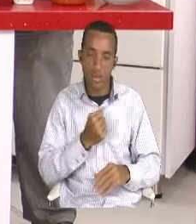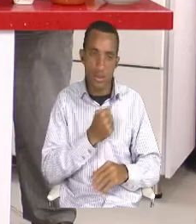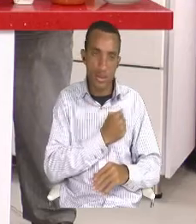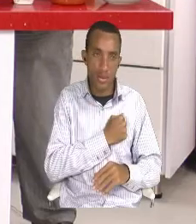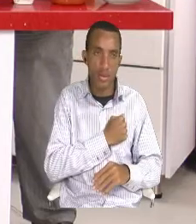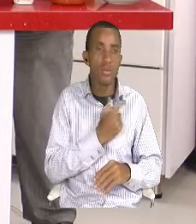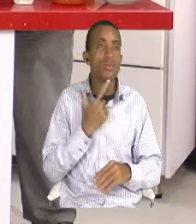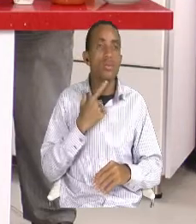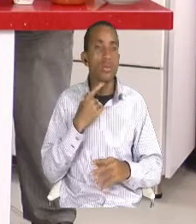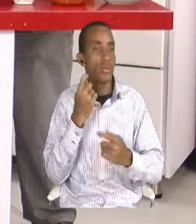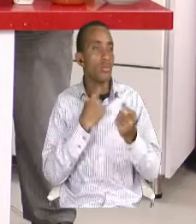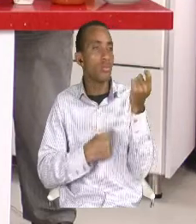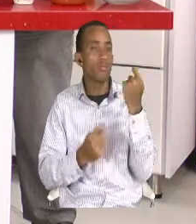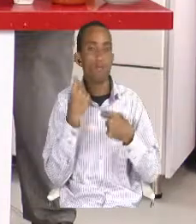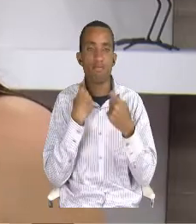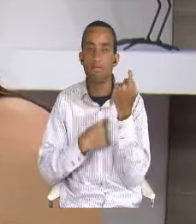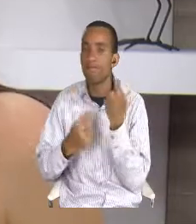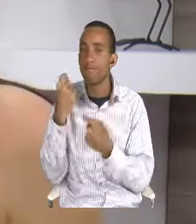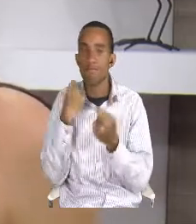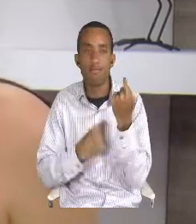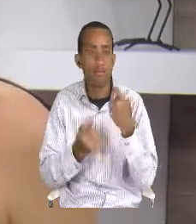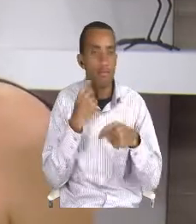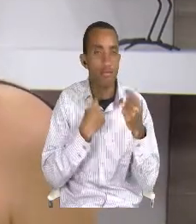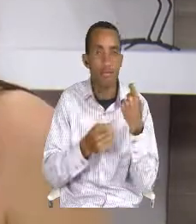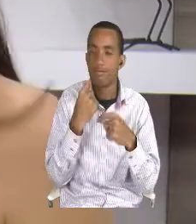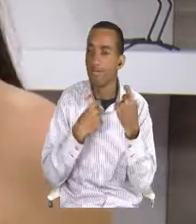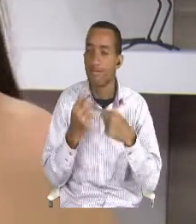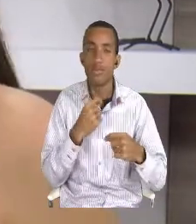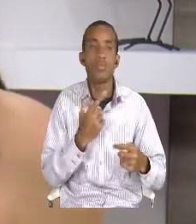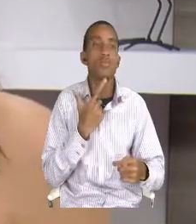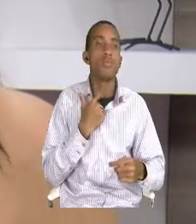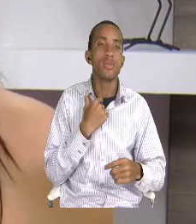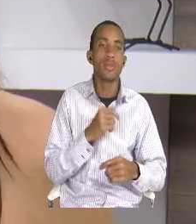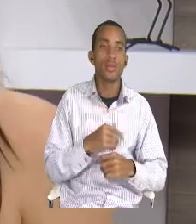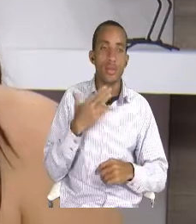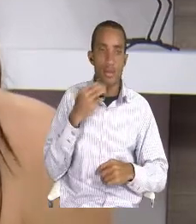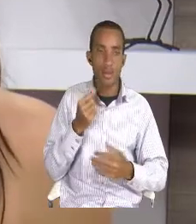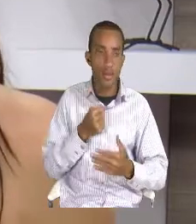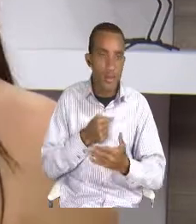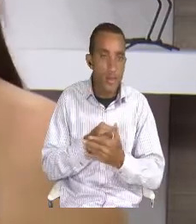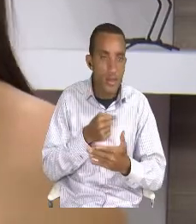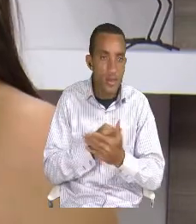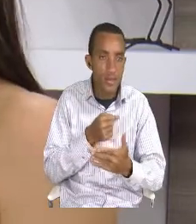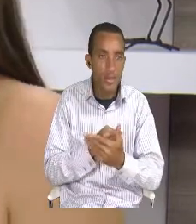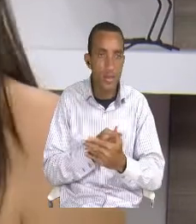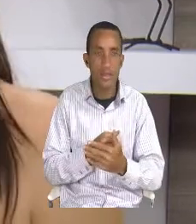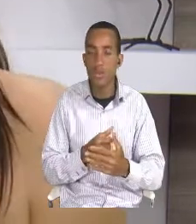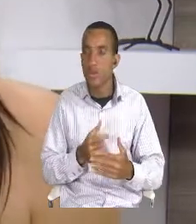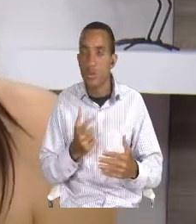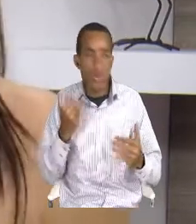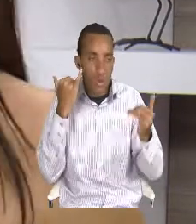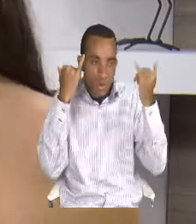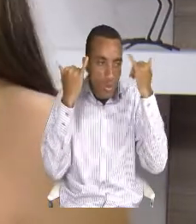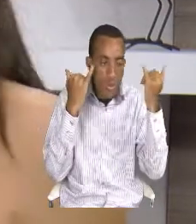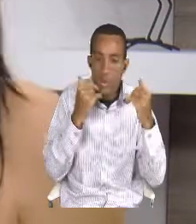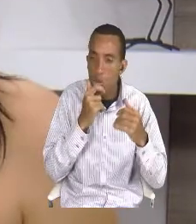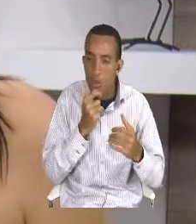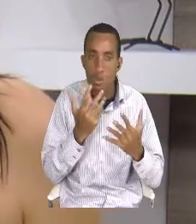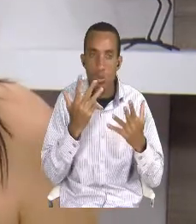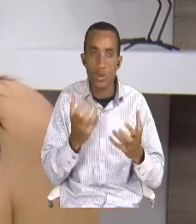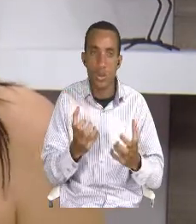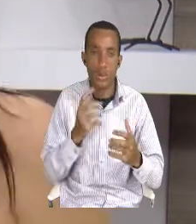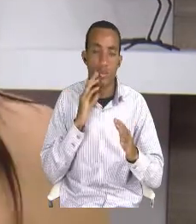las ventas, me fascinan las ventas. Soy una mujer de mucho arranque, de mucho empuje. Muy recursiva y bueno, con ganas de salir